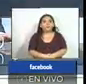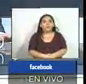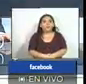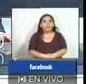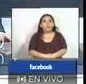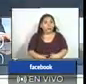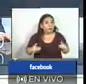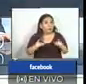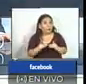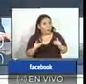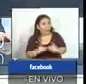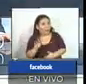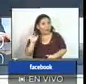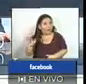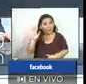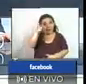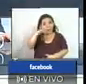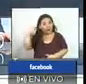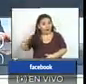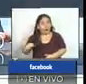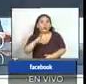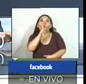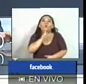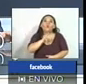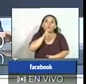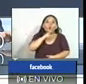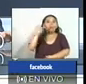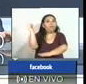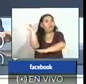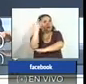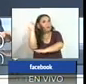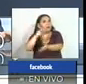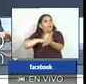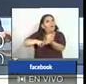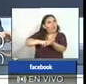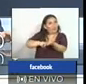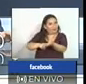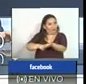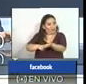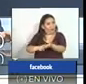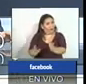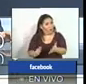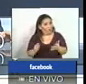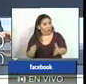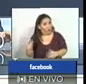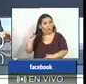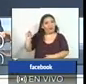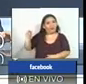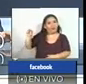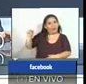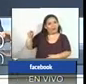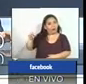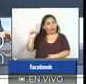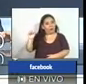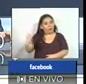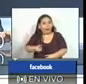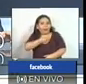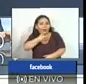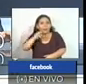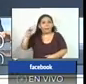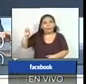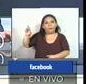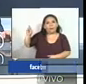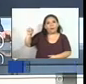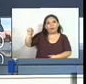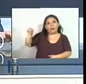También les contamos que Honduras ha decretado alerta verde por la tormenta nana. La periodista Merari Borjas nos informa desde ese país. Merari,